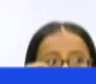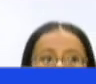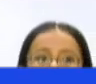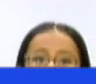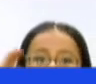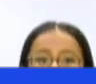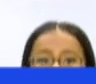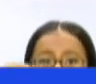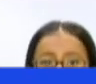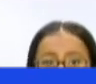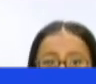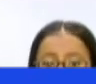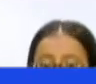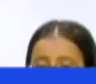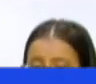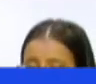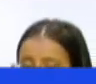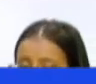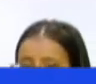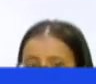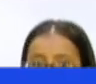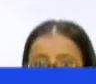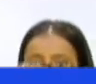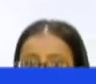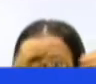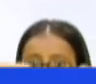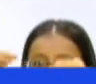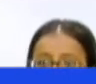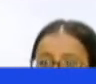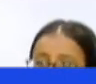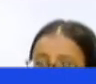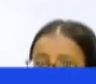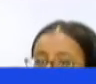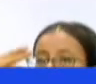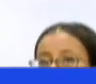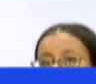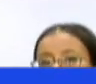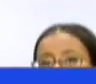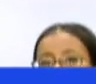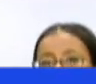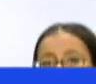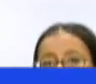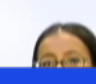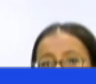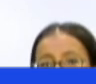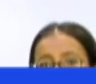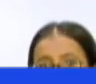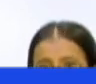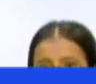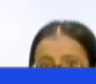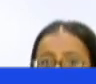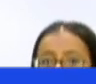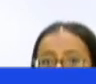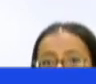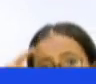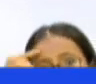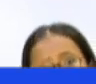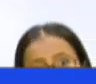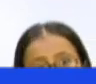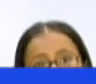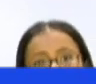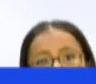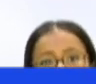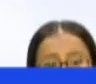$500,000 del cartel de los Cachiros a cambio de brindar protección a este